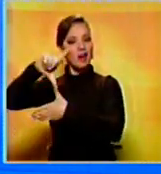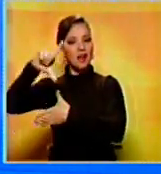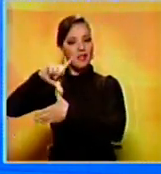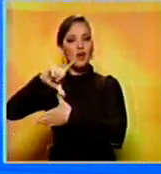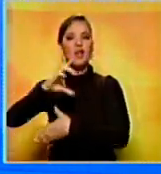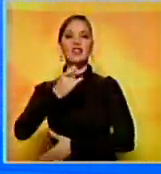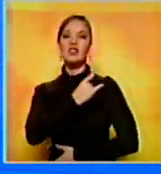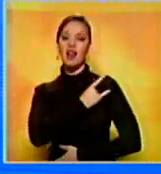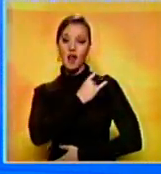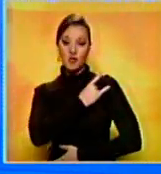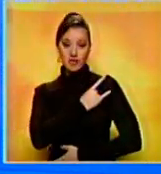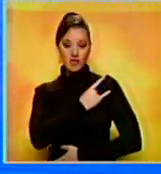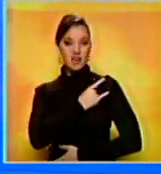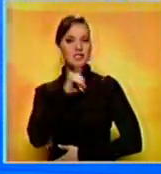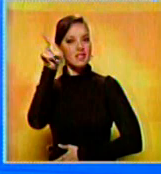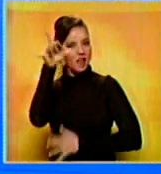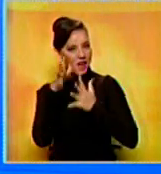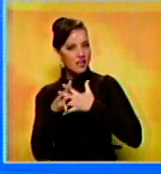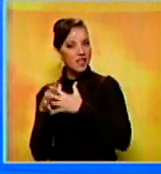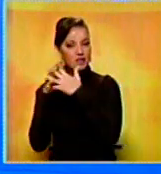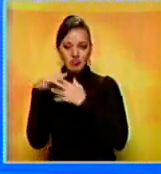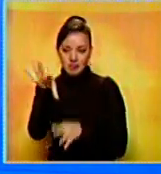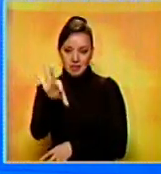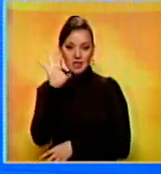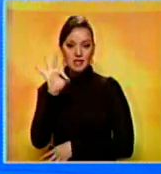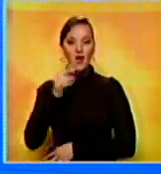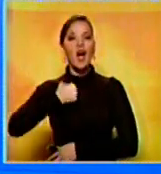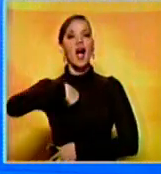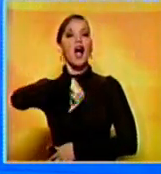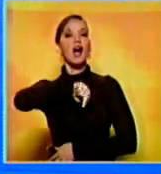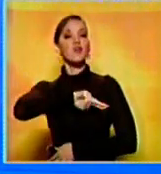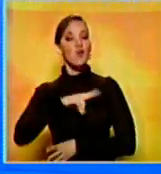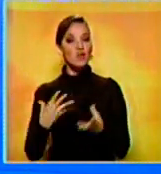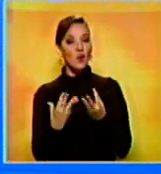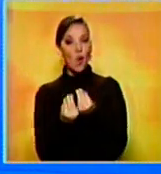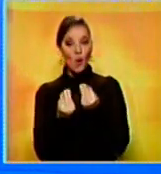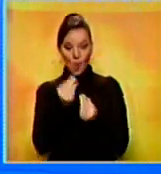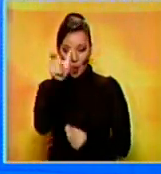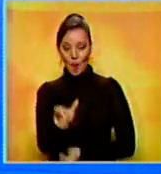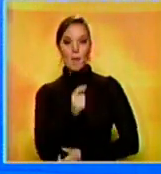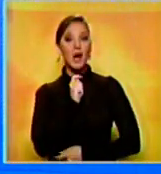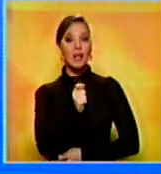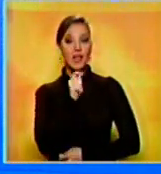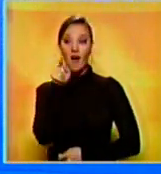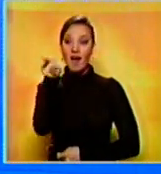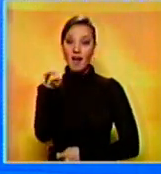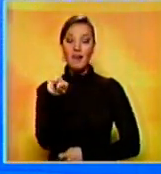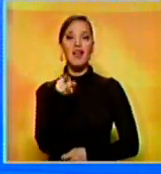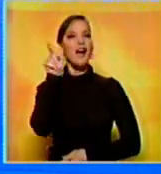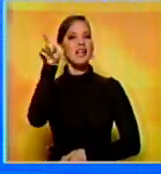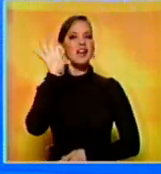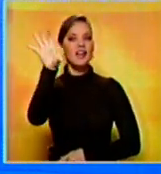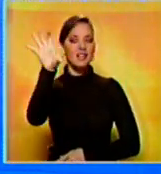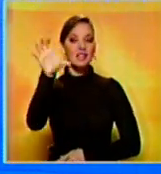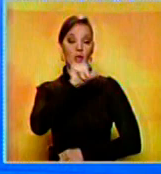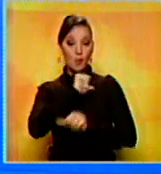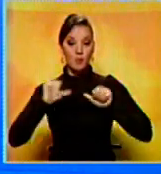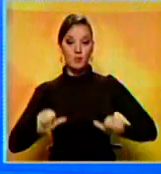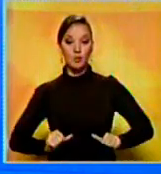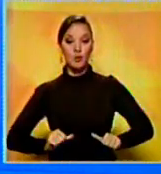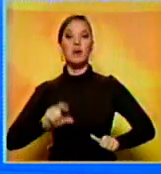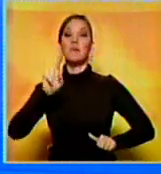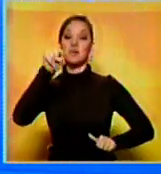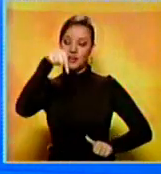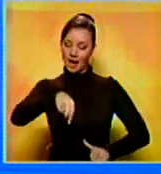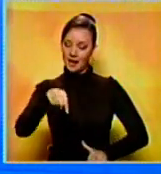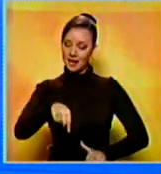de California en Estados Unidos seleccionó a nuestro compañero Rafael Aníbal Camacho como corresponsal en el Estado portuguesa e integrante de